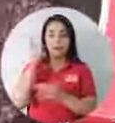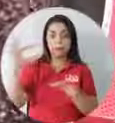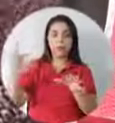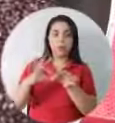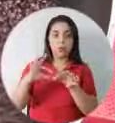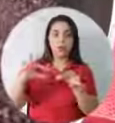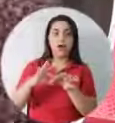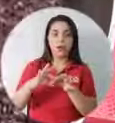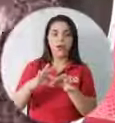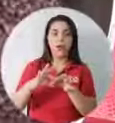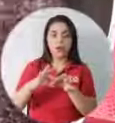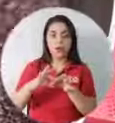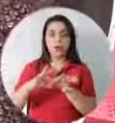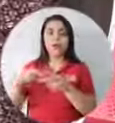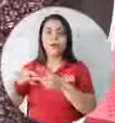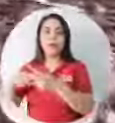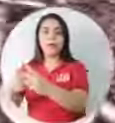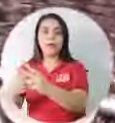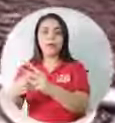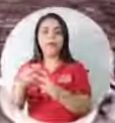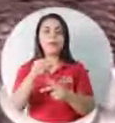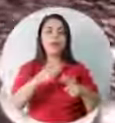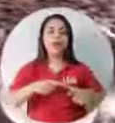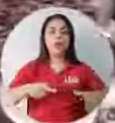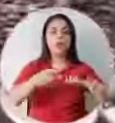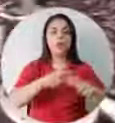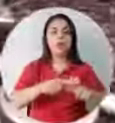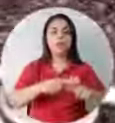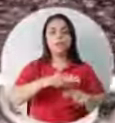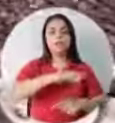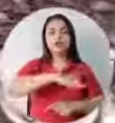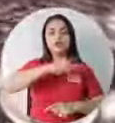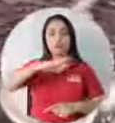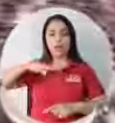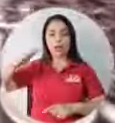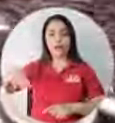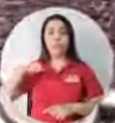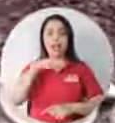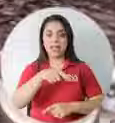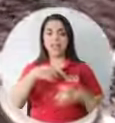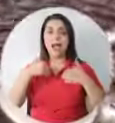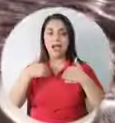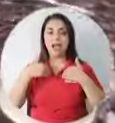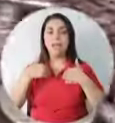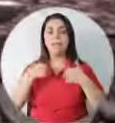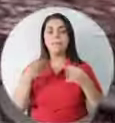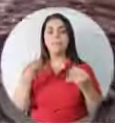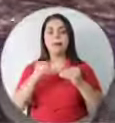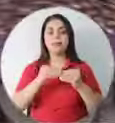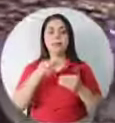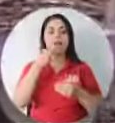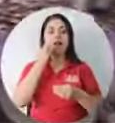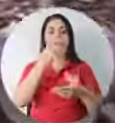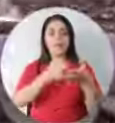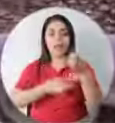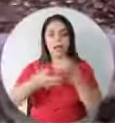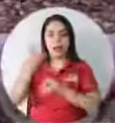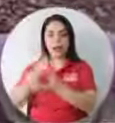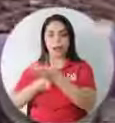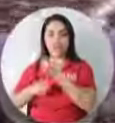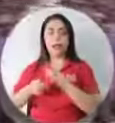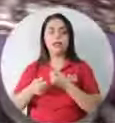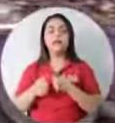la región, las regiones rurales, que es donde están los cafetales. Entonces, en esa línea de investigación